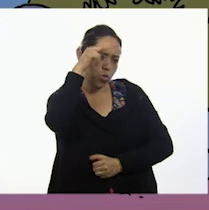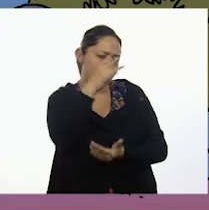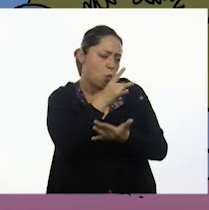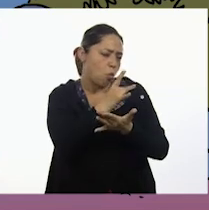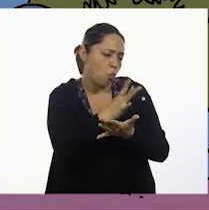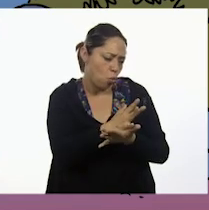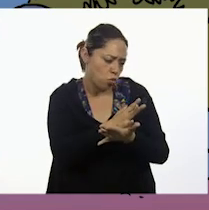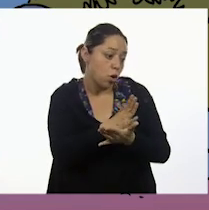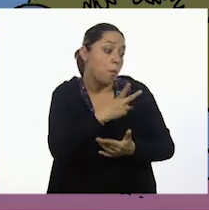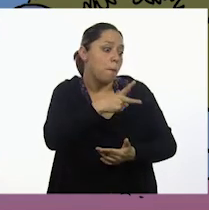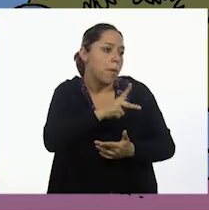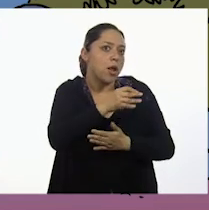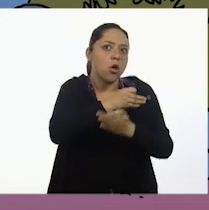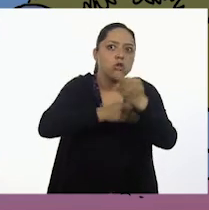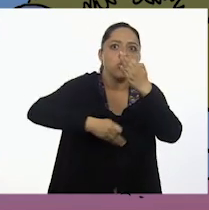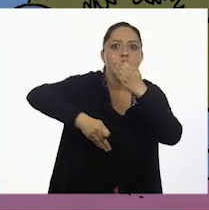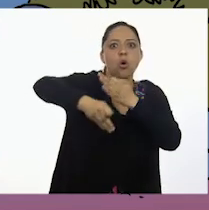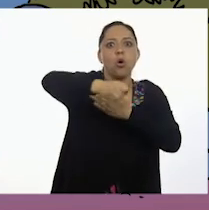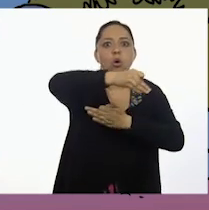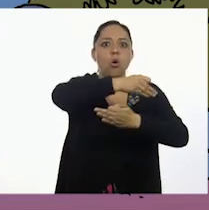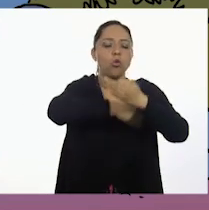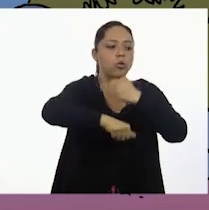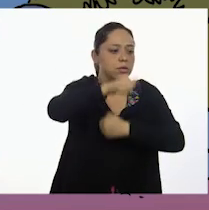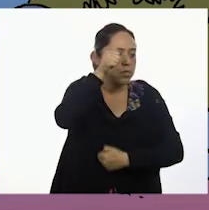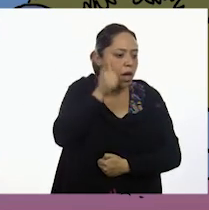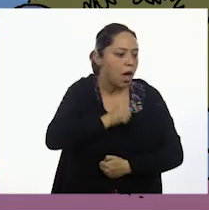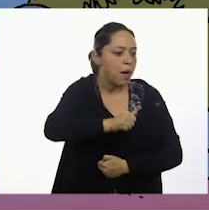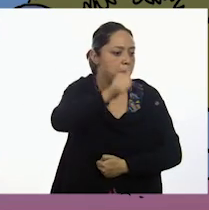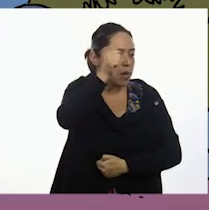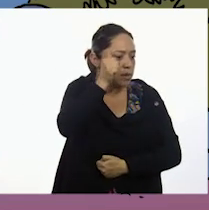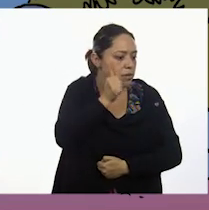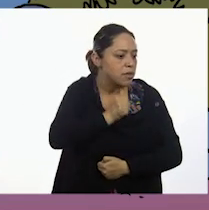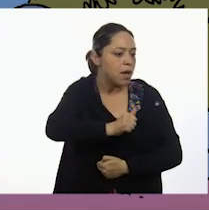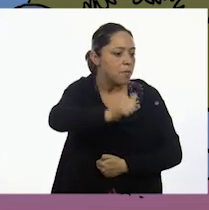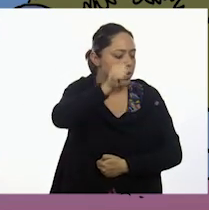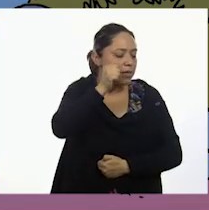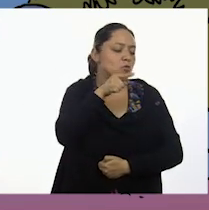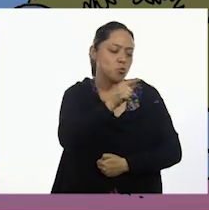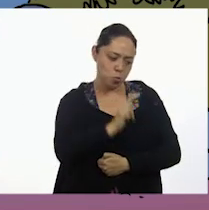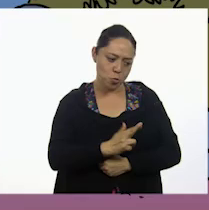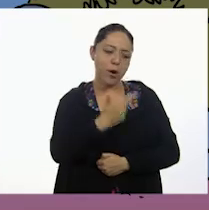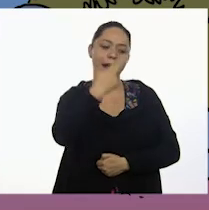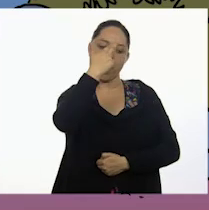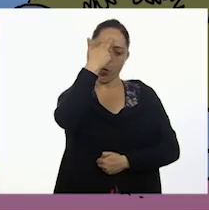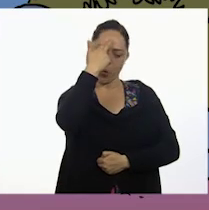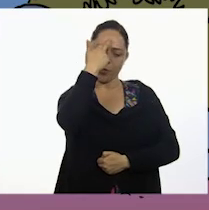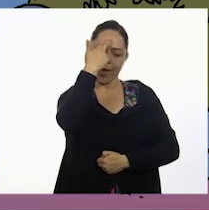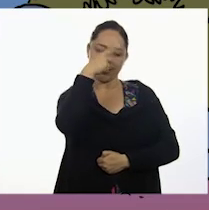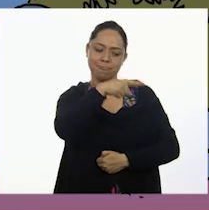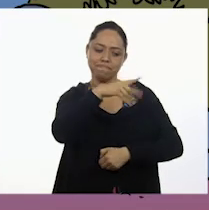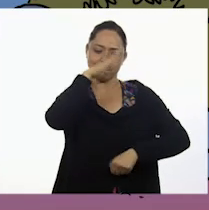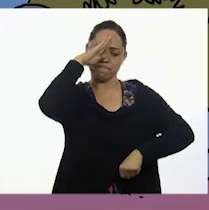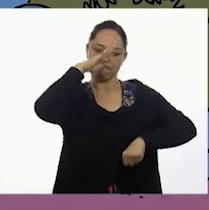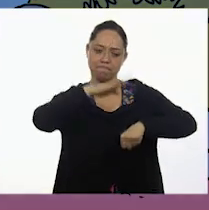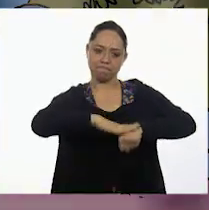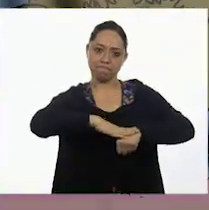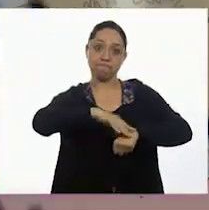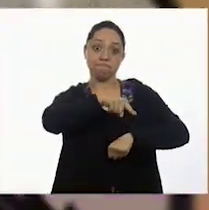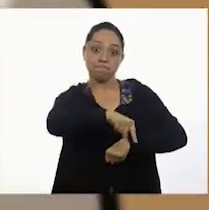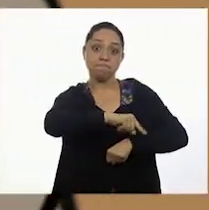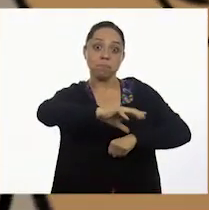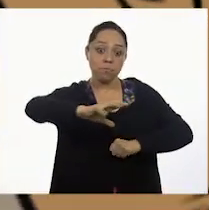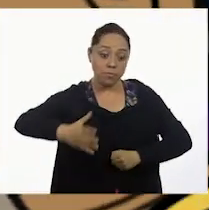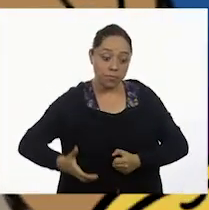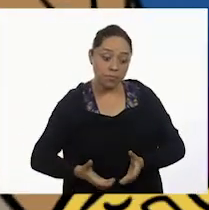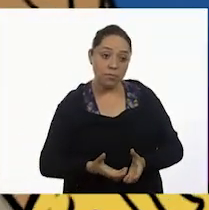pero todo el mundo para siempre se ha de acordar de ti. Y lo levantó